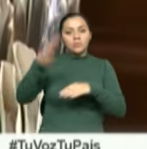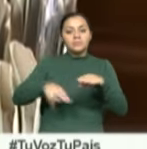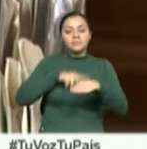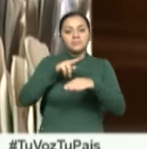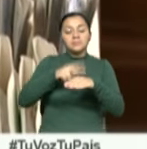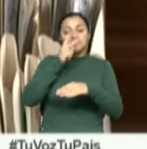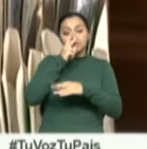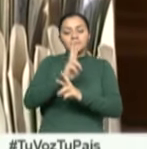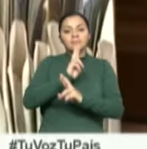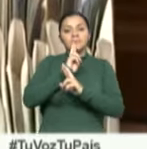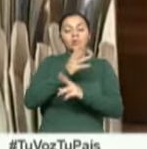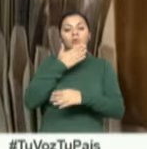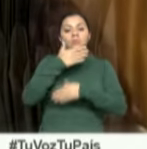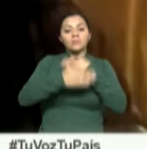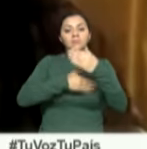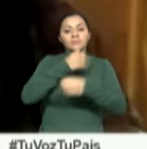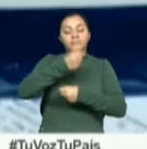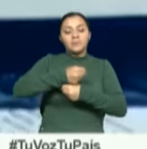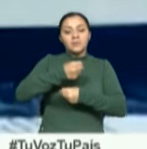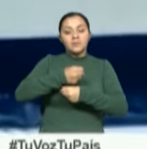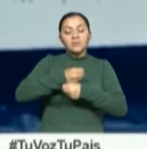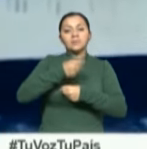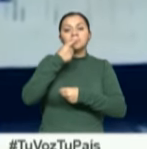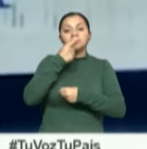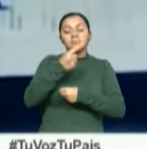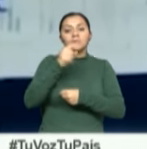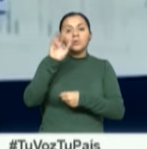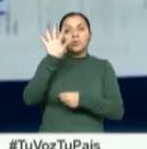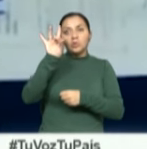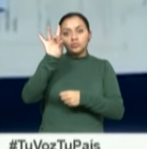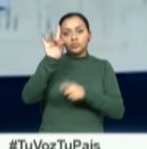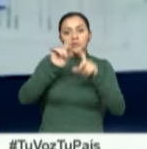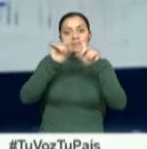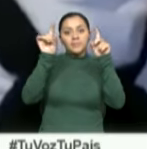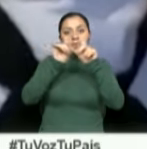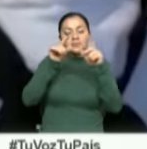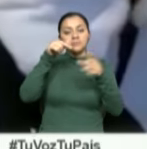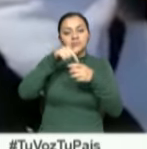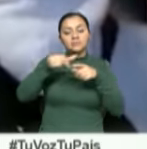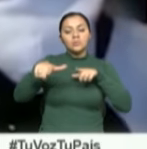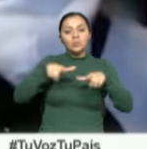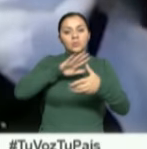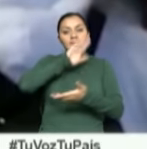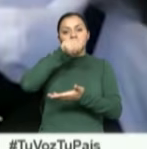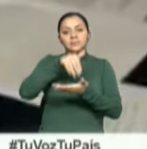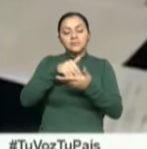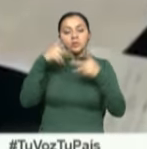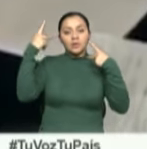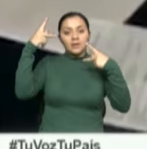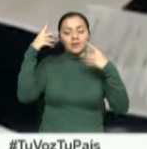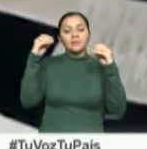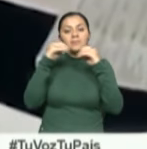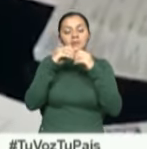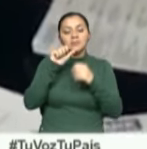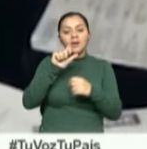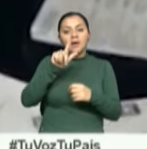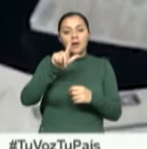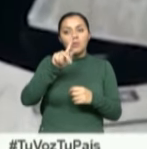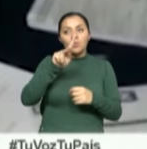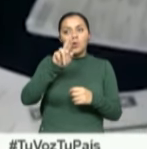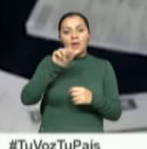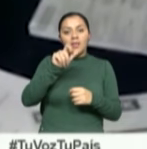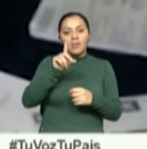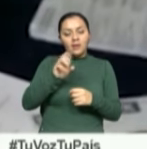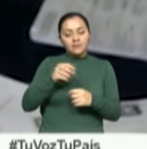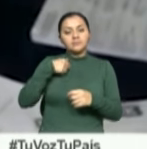Como resultado de este operativo fueron intervenidas 8 compañías ubicadas en los sectores Centro Kennedy y La Alborada, donde se